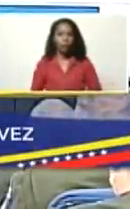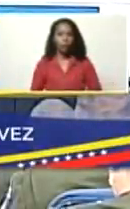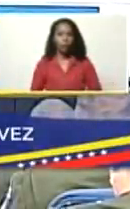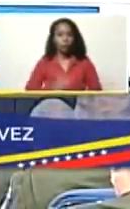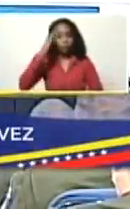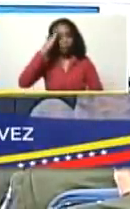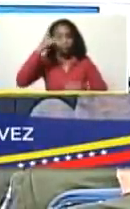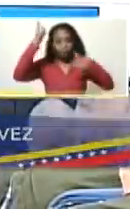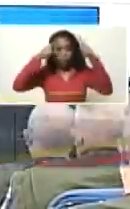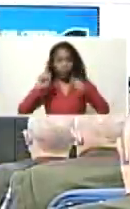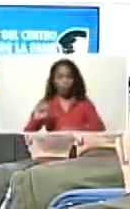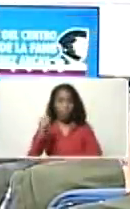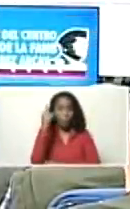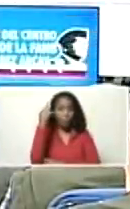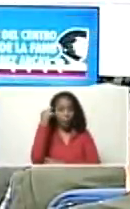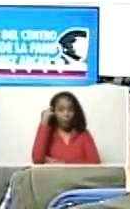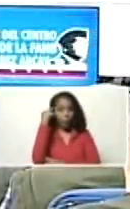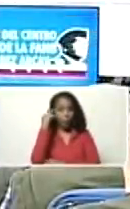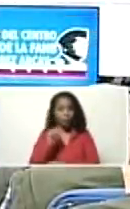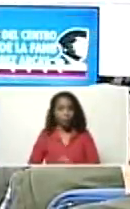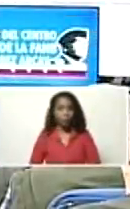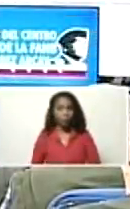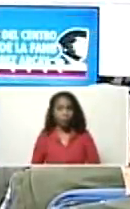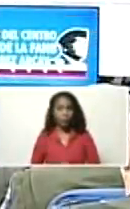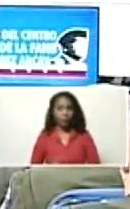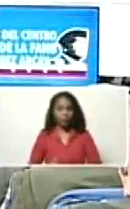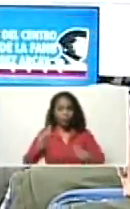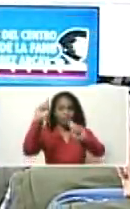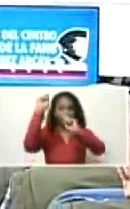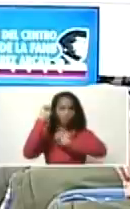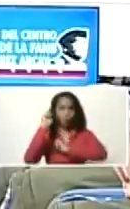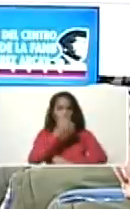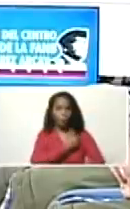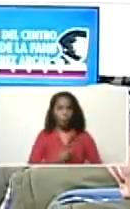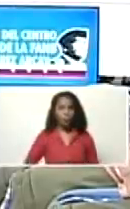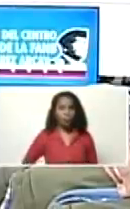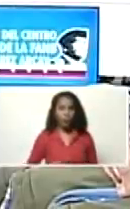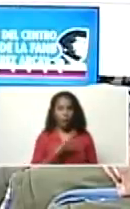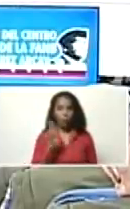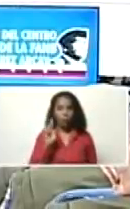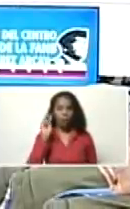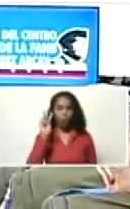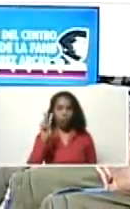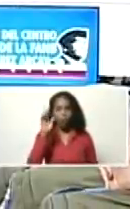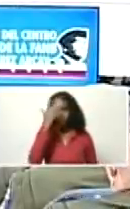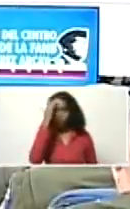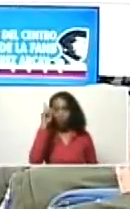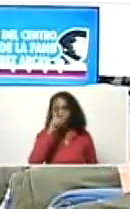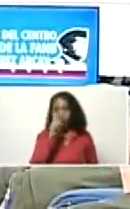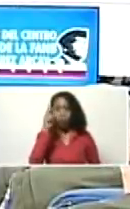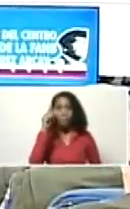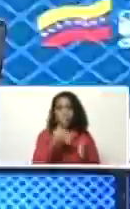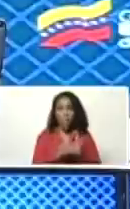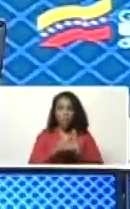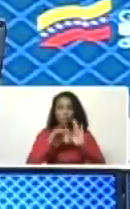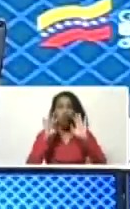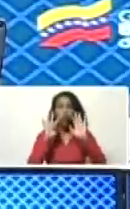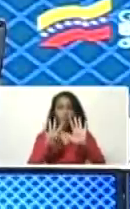Comandante Chávez, desde el primer día de asumir la presidencia de la República, que el 2 de febrero del año